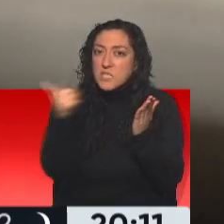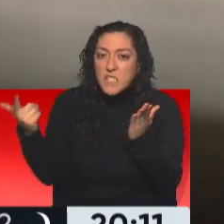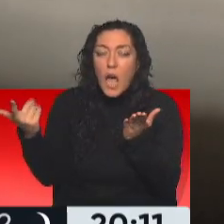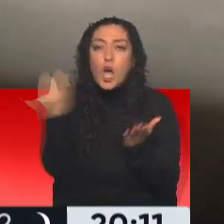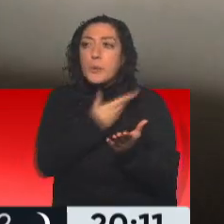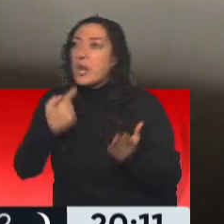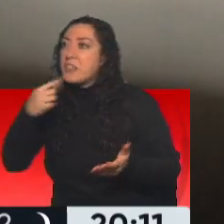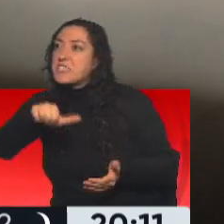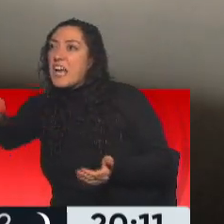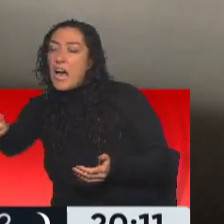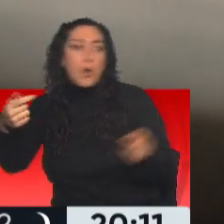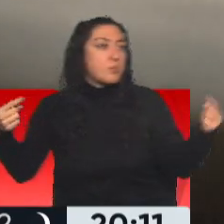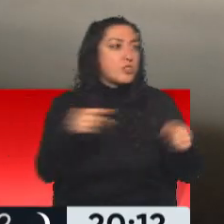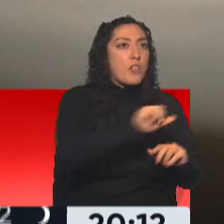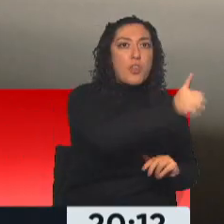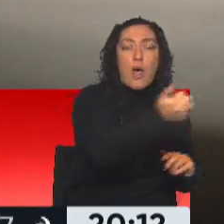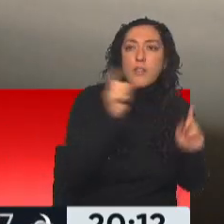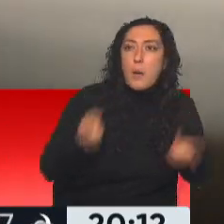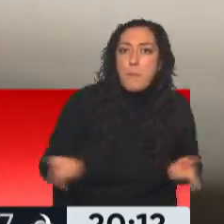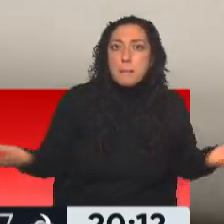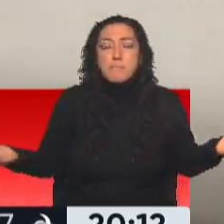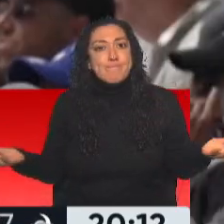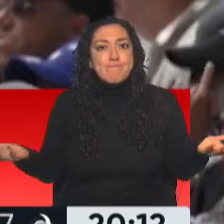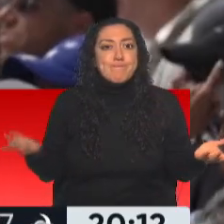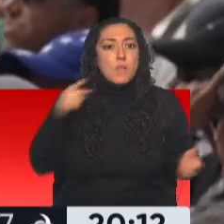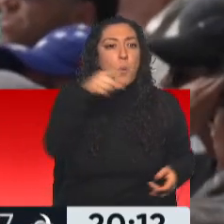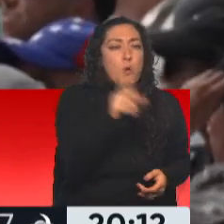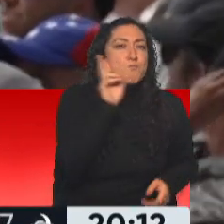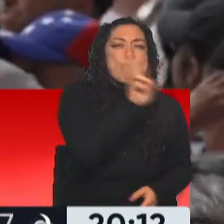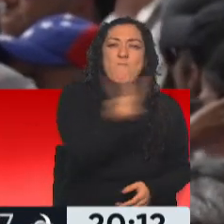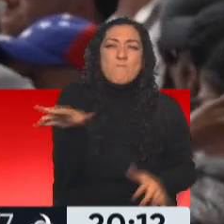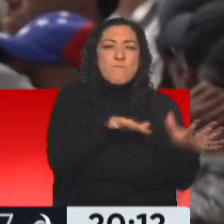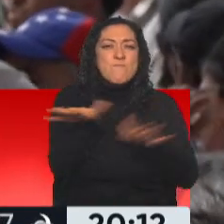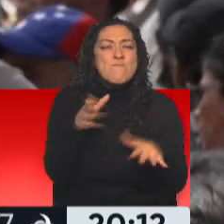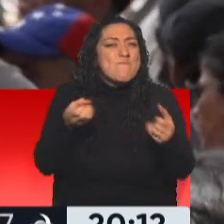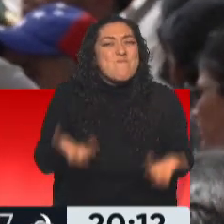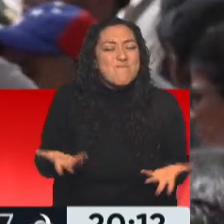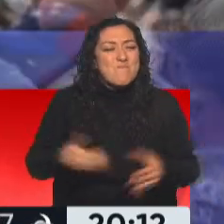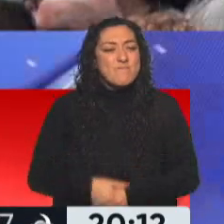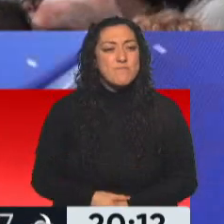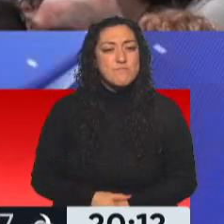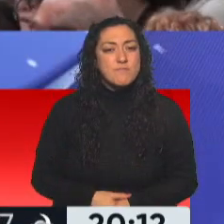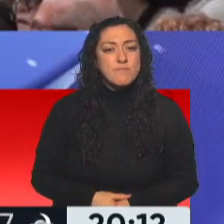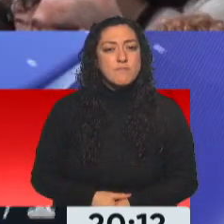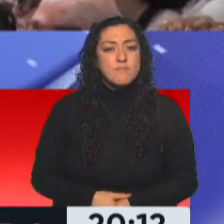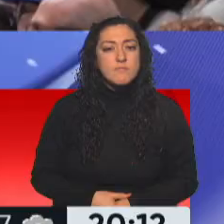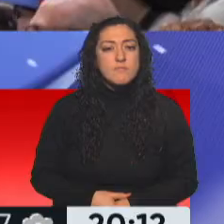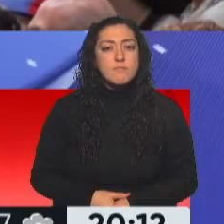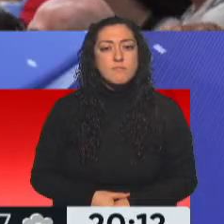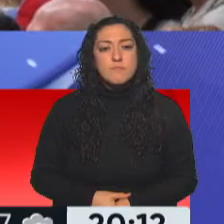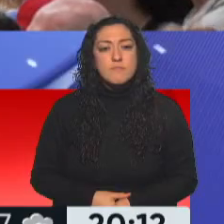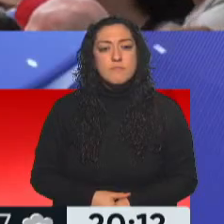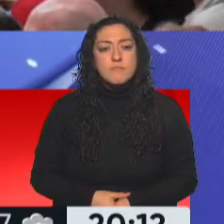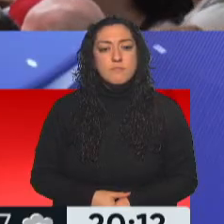que ganó, la oposición también. A ver, queremos tener su primera impresión de lo que está sucediendo, Leopoldo.